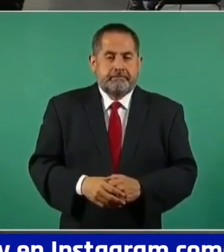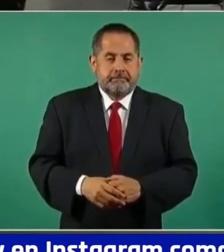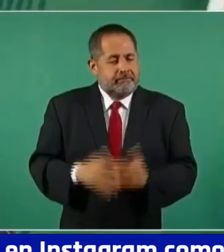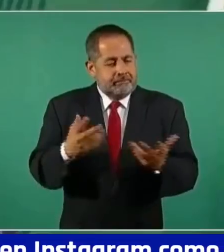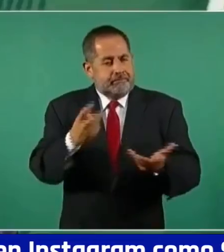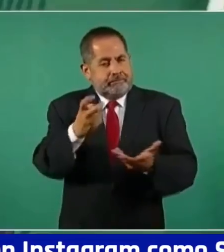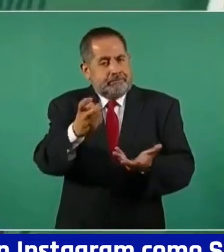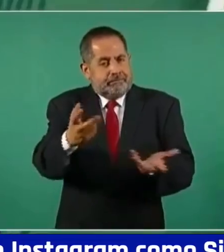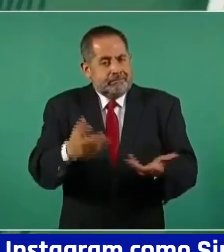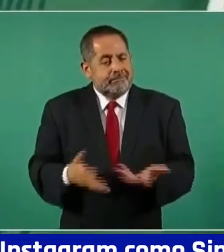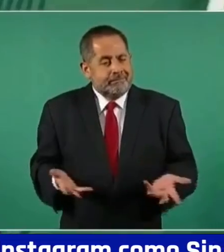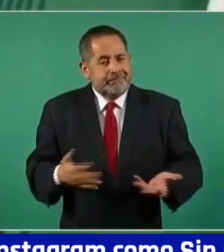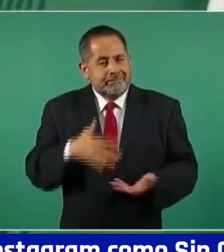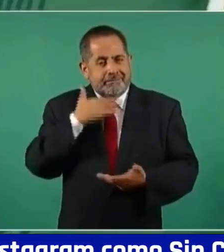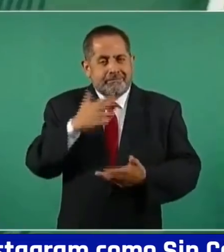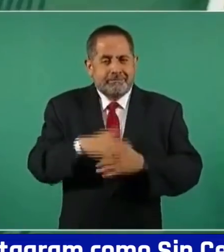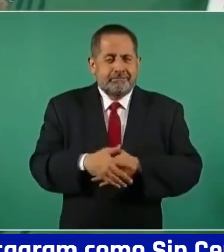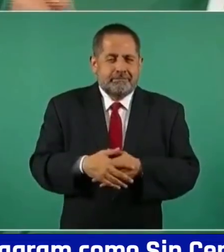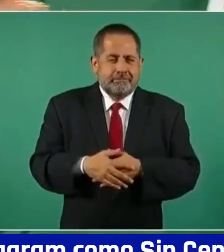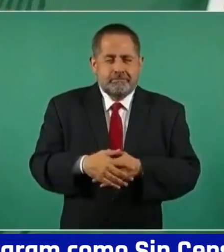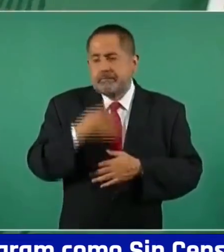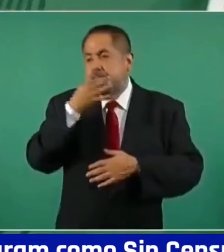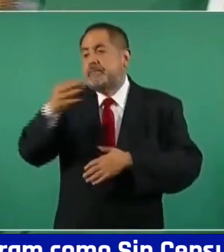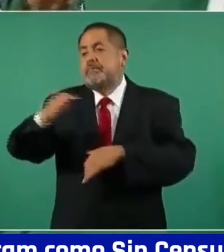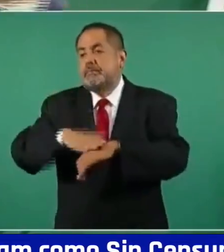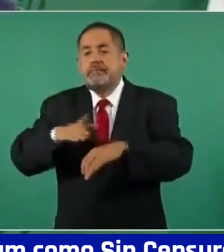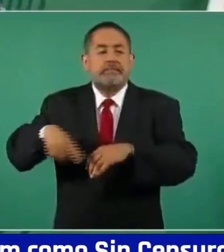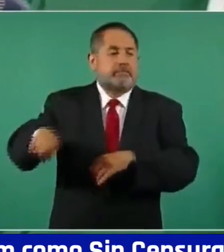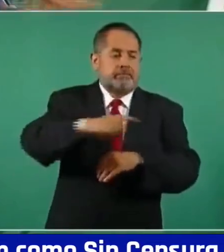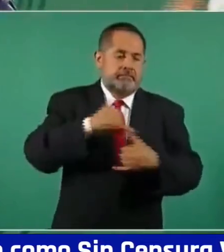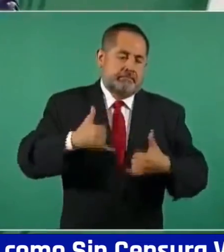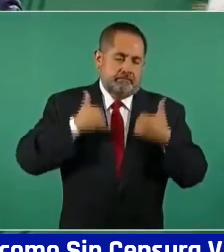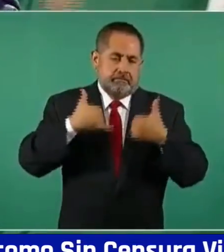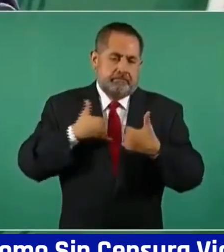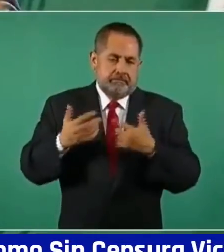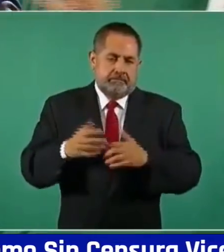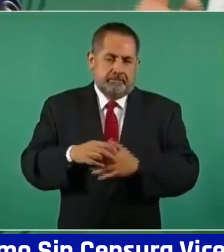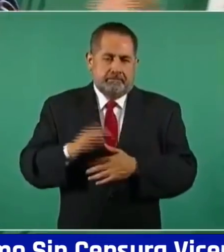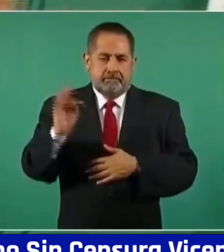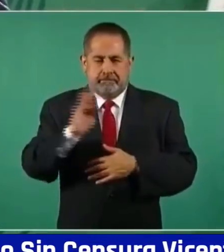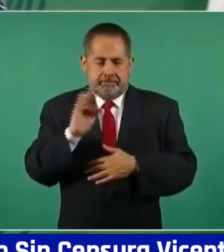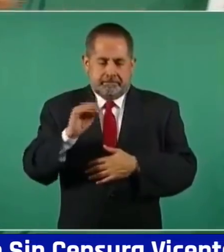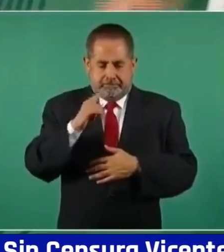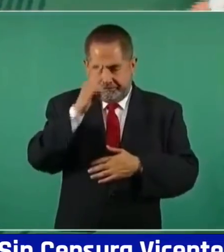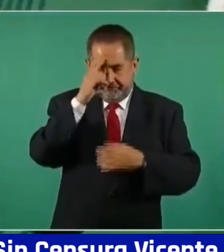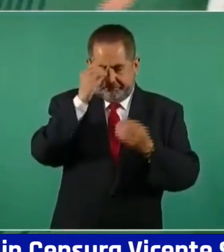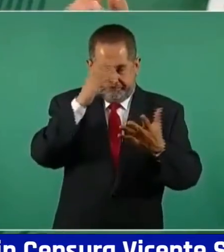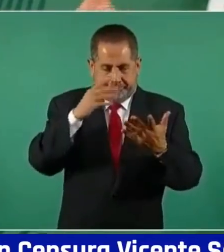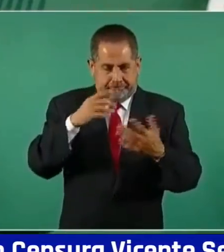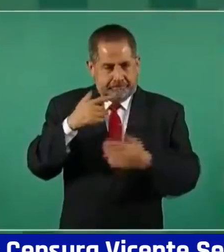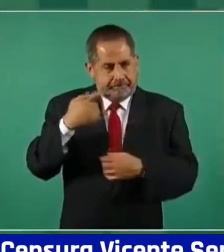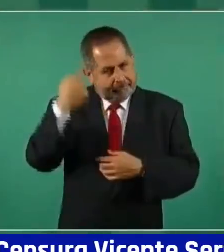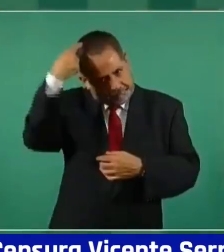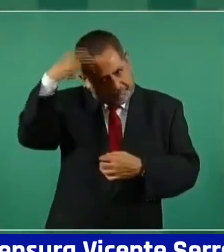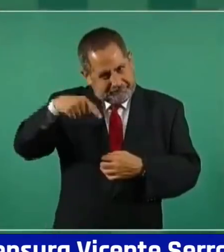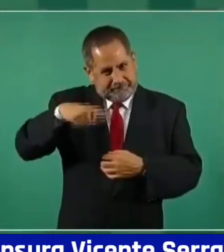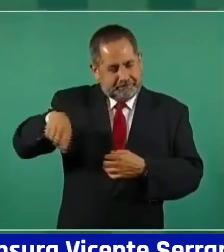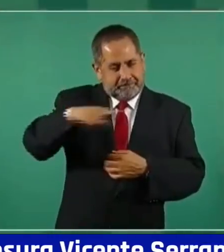Así era. Esto para los jóvenes, porque si no refrescamos las memorias,